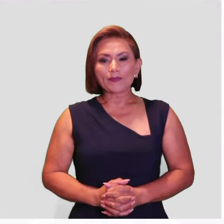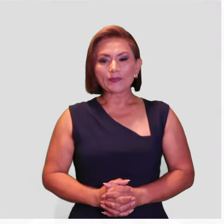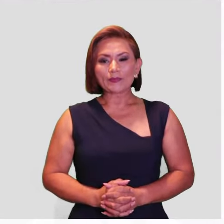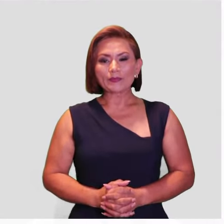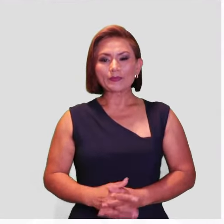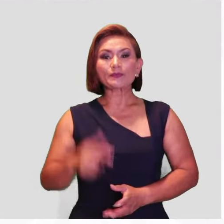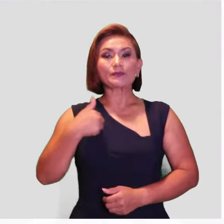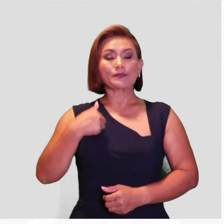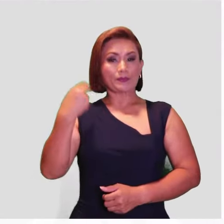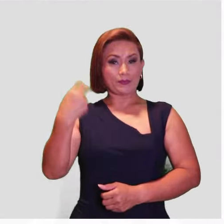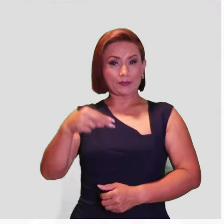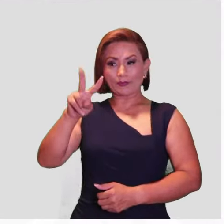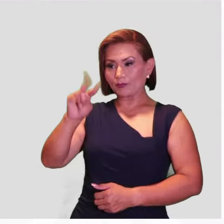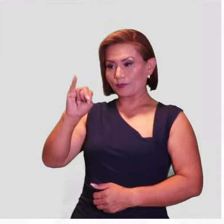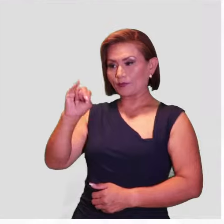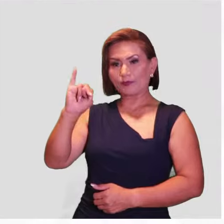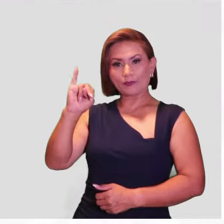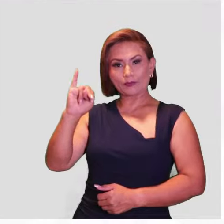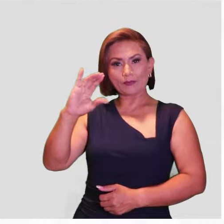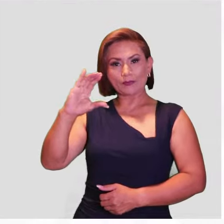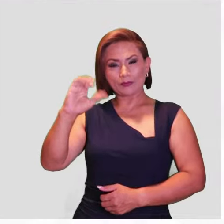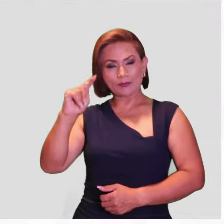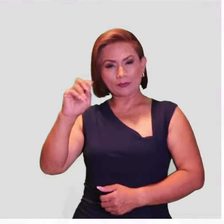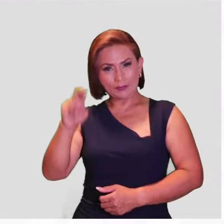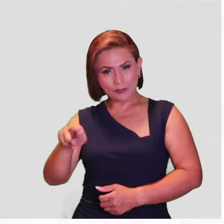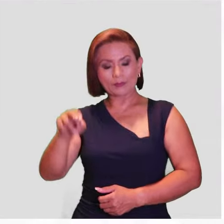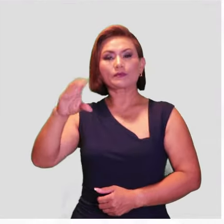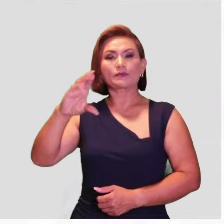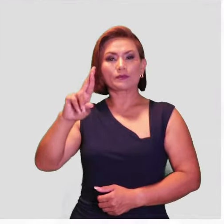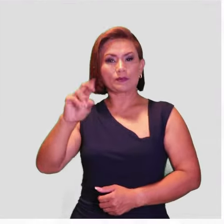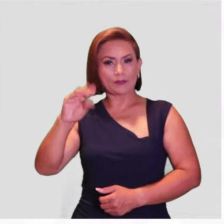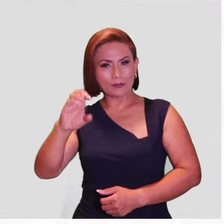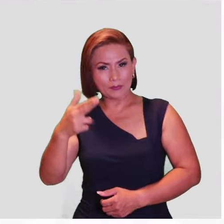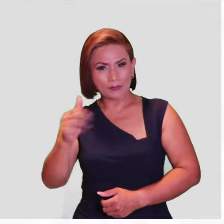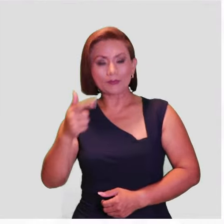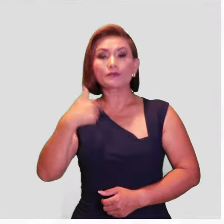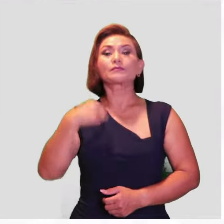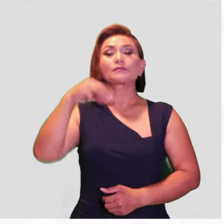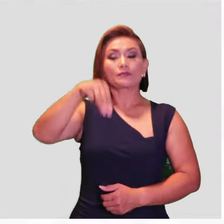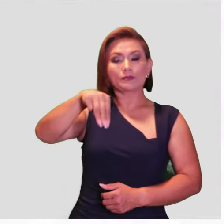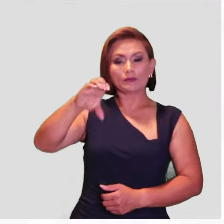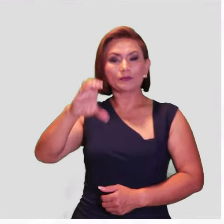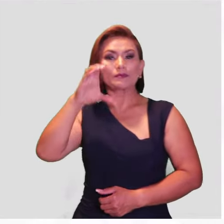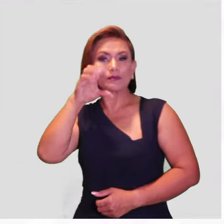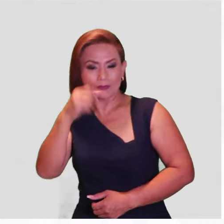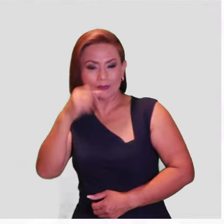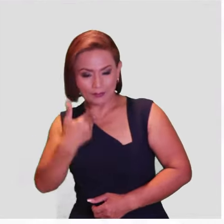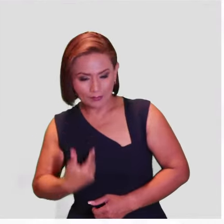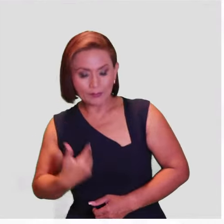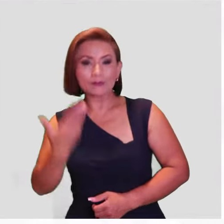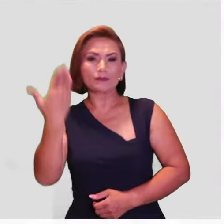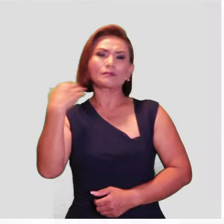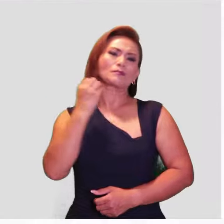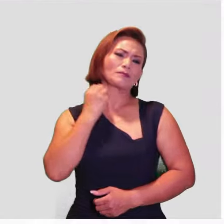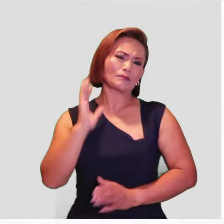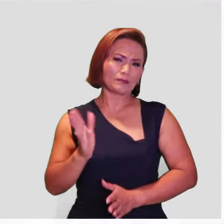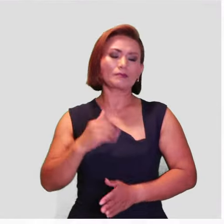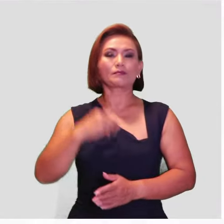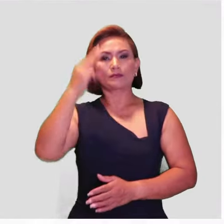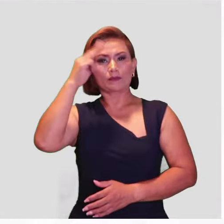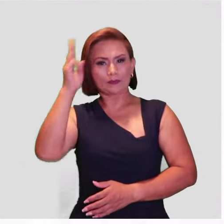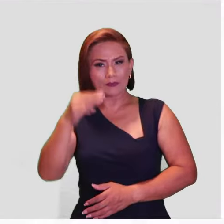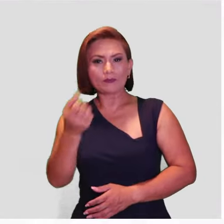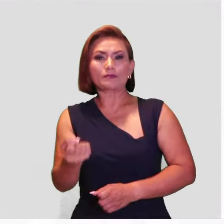Soy Víctor Rocha, candidato a la presidencia municipal de San Juan del Río por el partido Movimiento Ciudadano. Abogado de profesión, cuento con una maestría